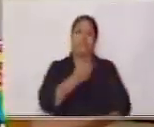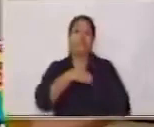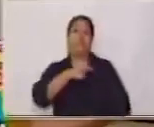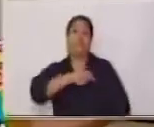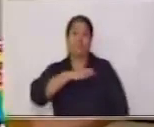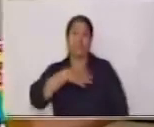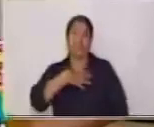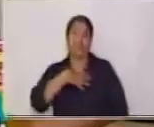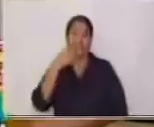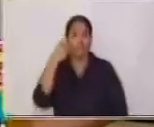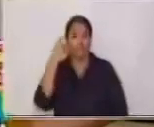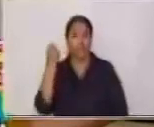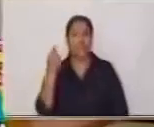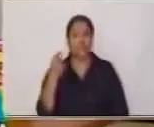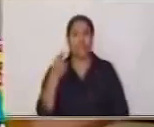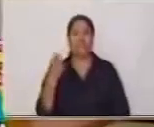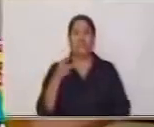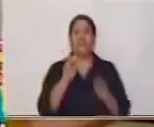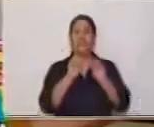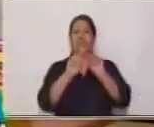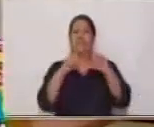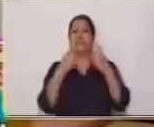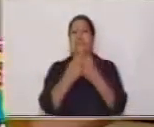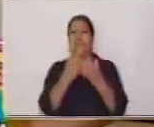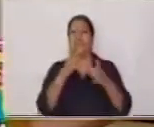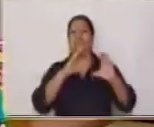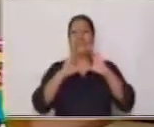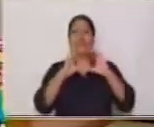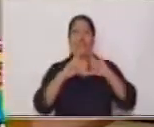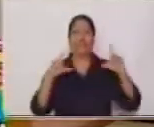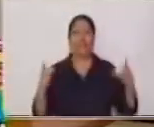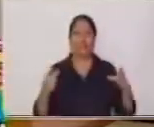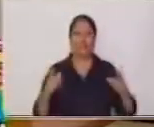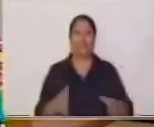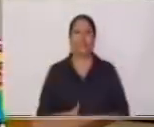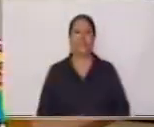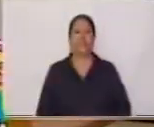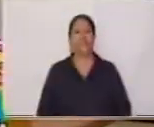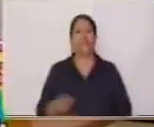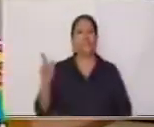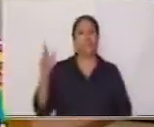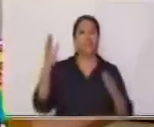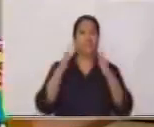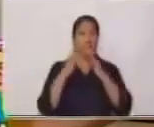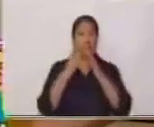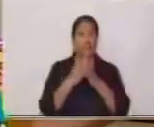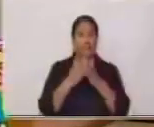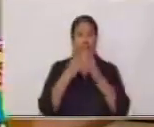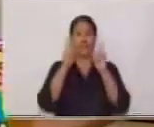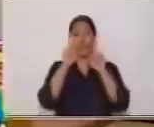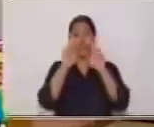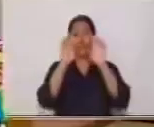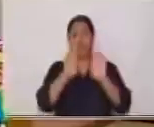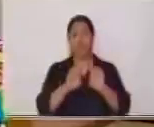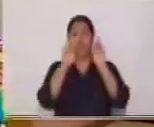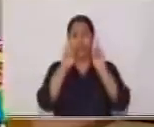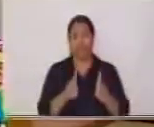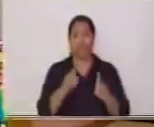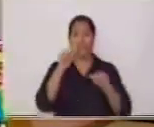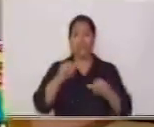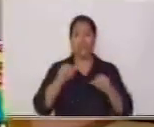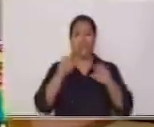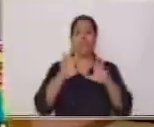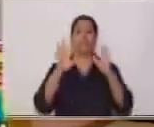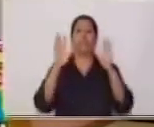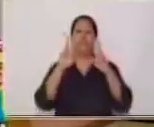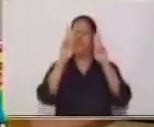interpretación del área de comunicación y lenguaje. Si en casa hay alguna persona con discapacidad, este tema les ayudará a ejercitar habilidades y destrezas